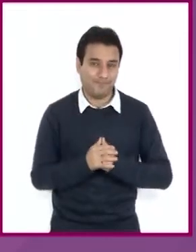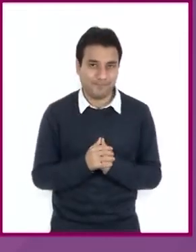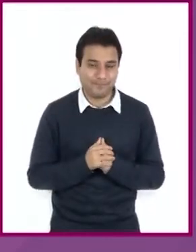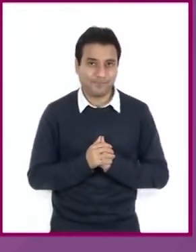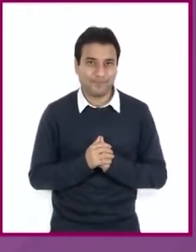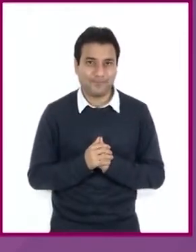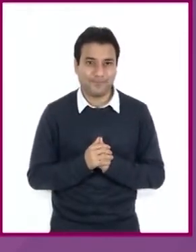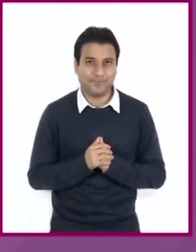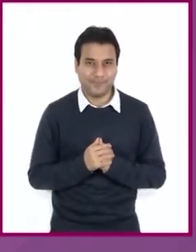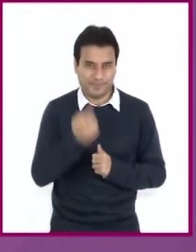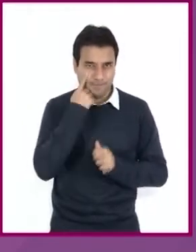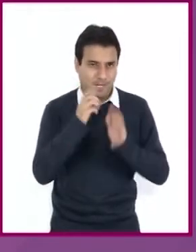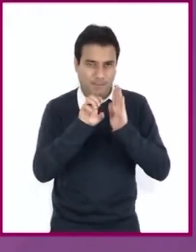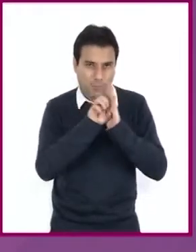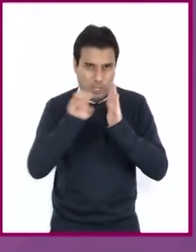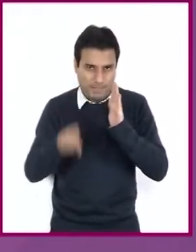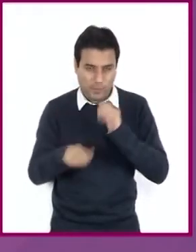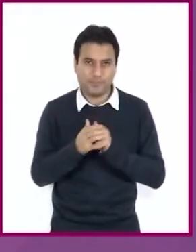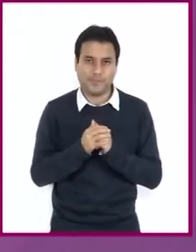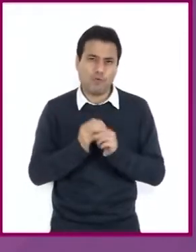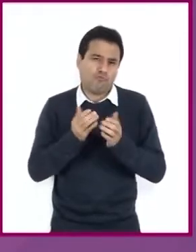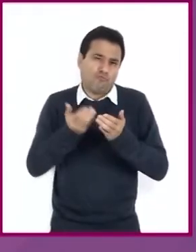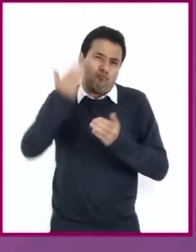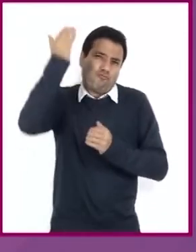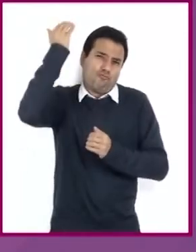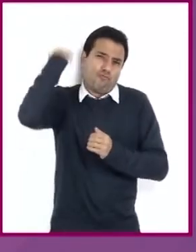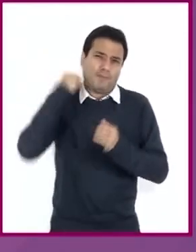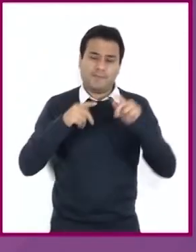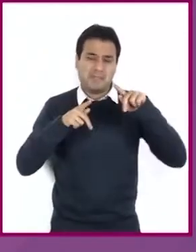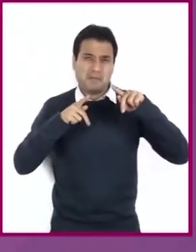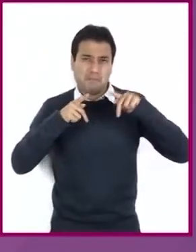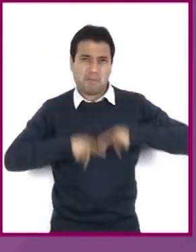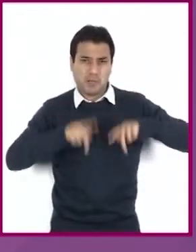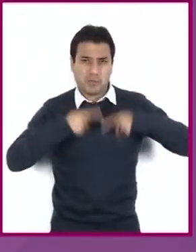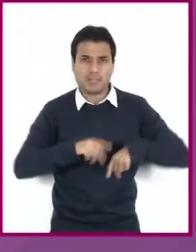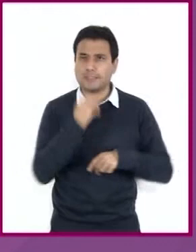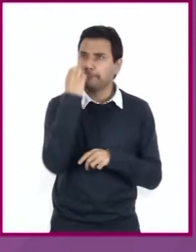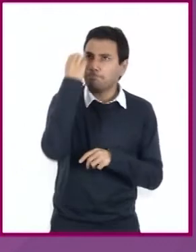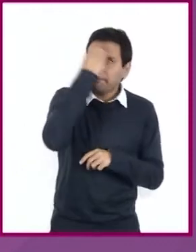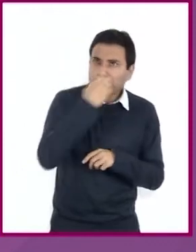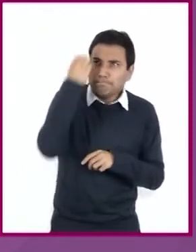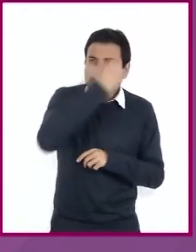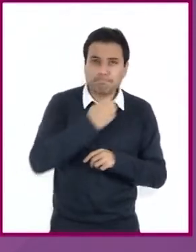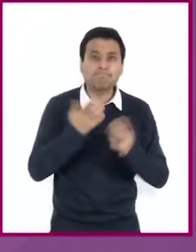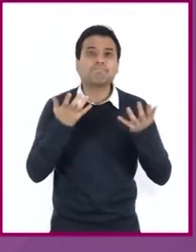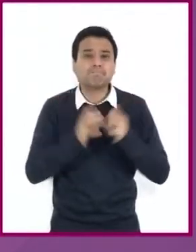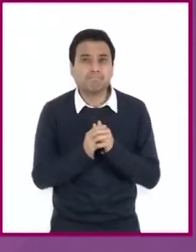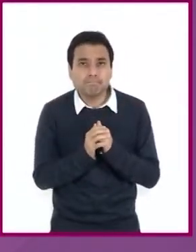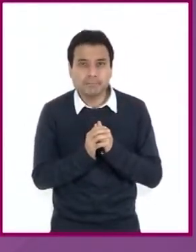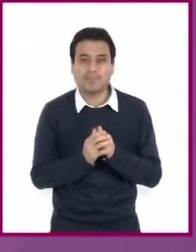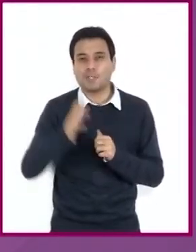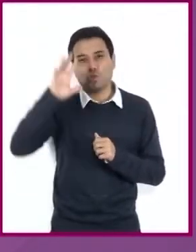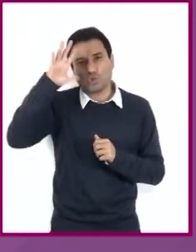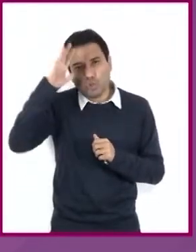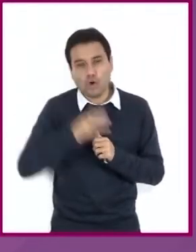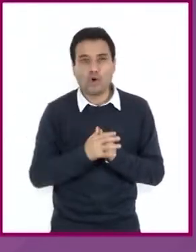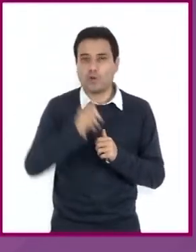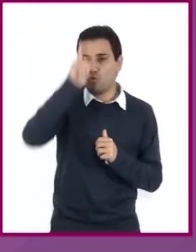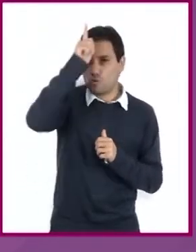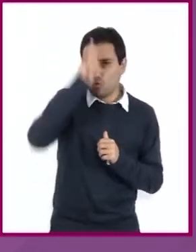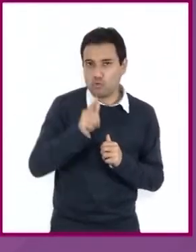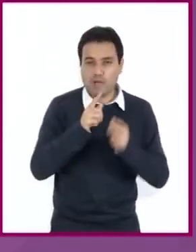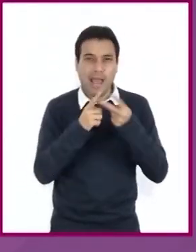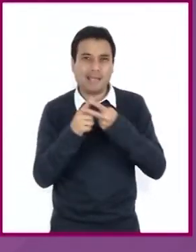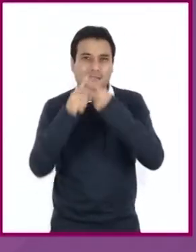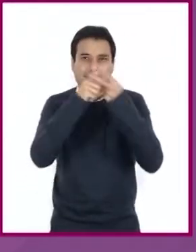observaciones. Por ejemplo, desde la antigüedad, el ser humano ha observado el aparente movimiento del Sol, la Luna y